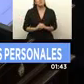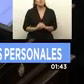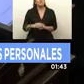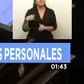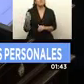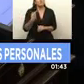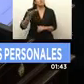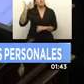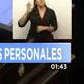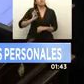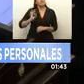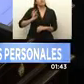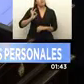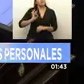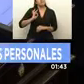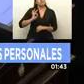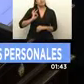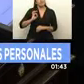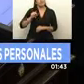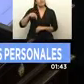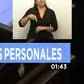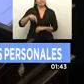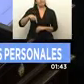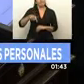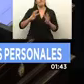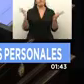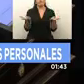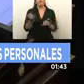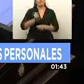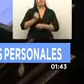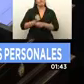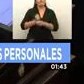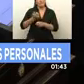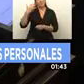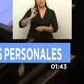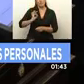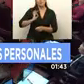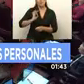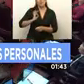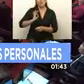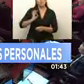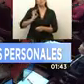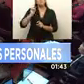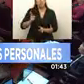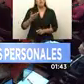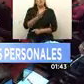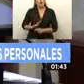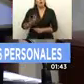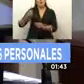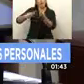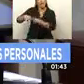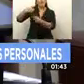cierta antigüedad en estas lides y que hemos pasado por distintos gobiernos en distintos